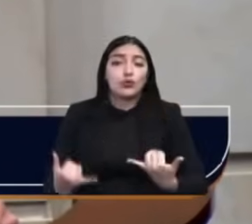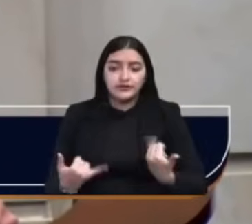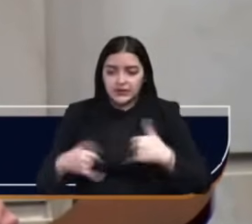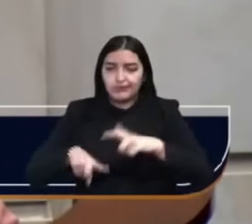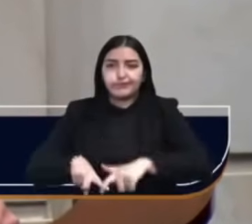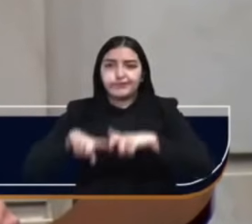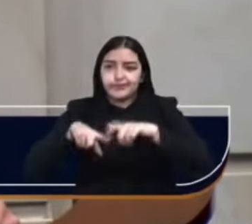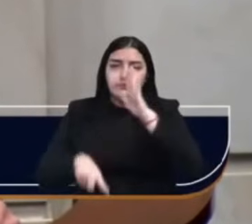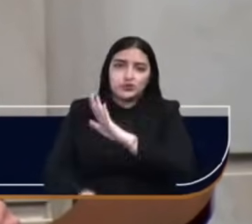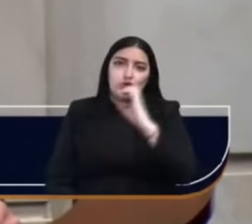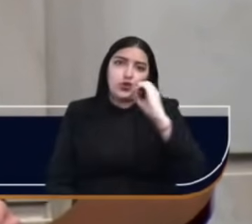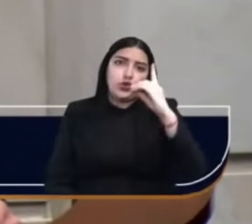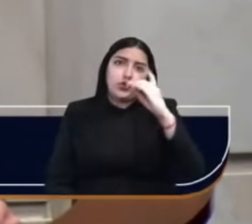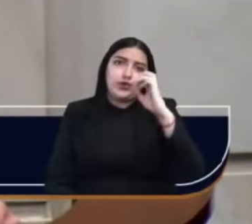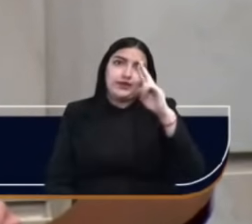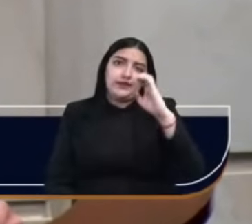imputado por Odebrecht,